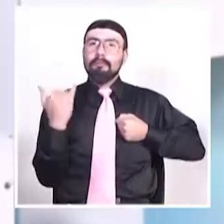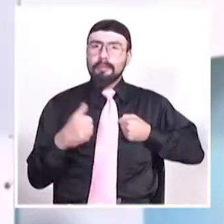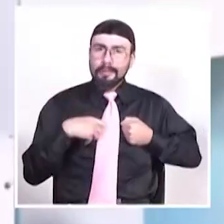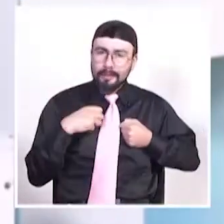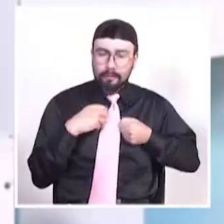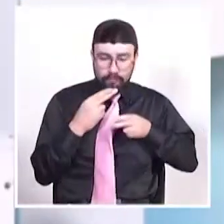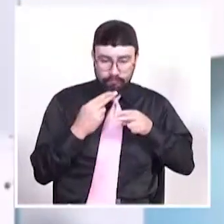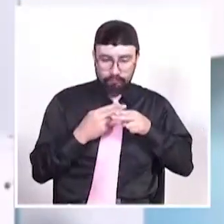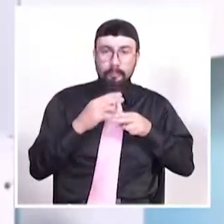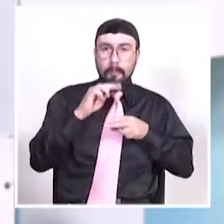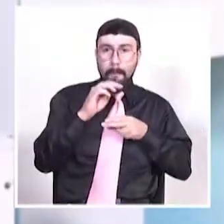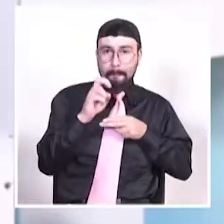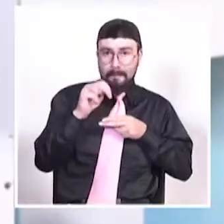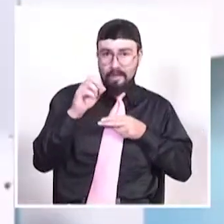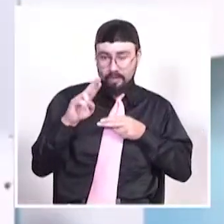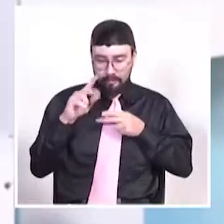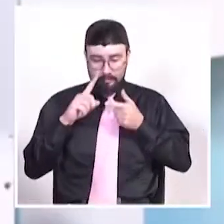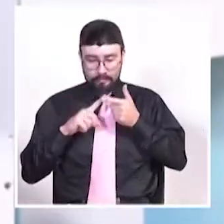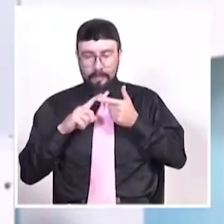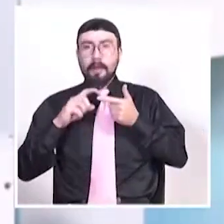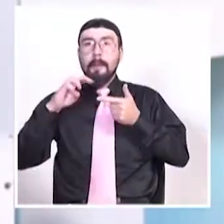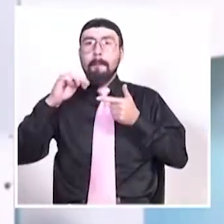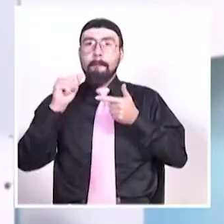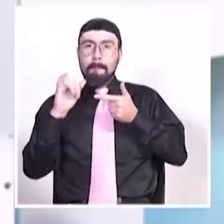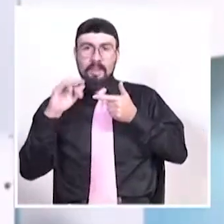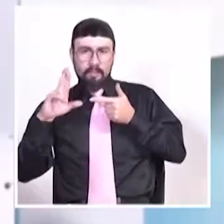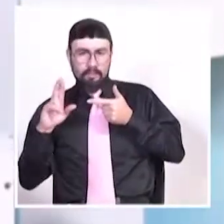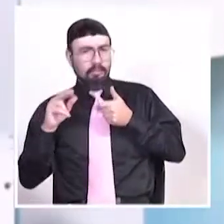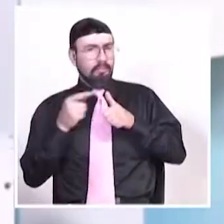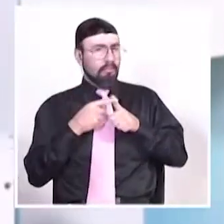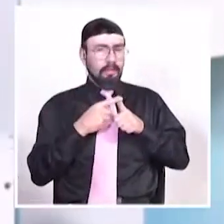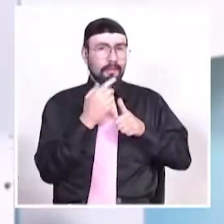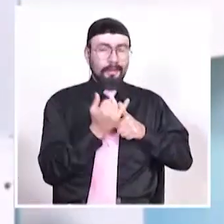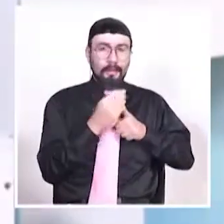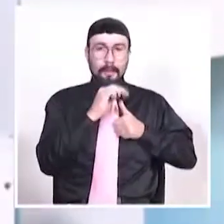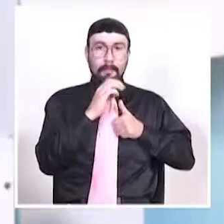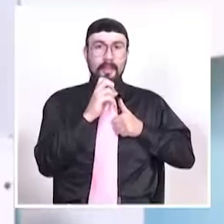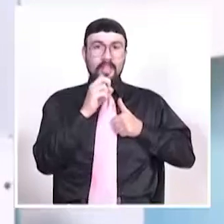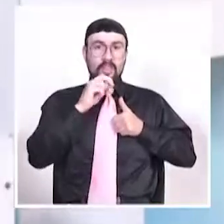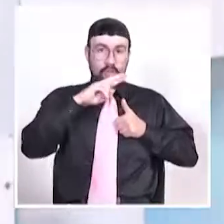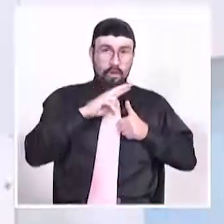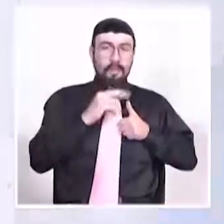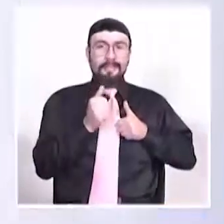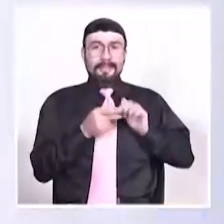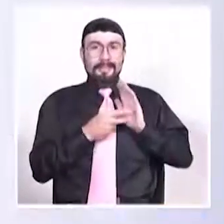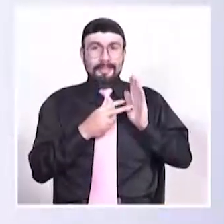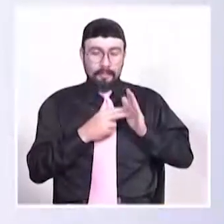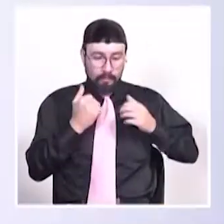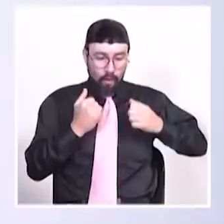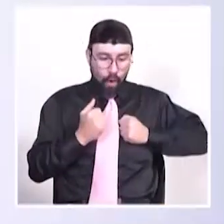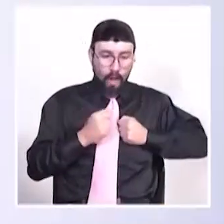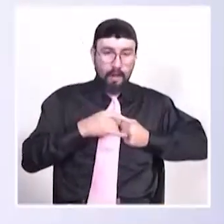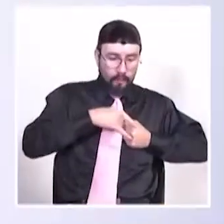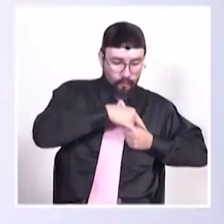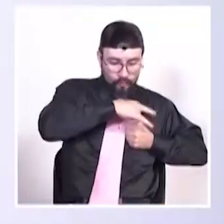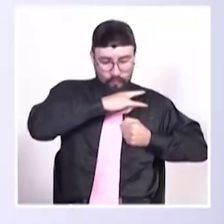una circulación mayor. La circulación menor va del corazón a los pulmones y de los pulmones